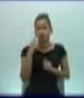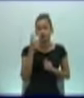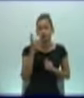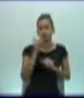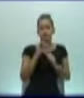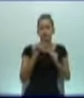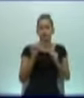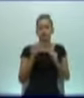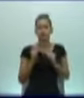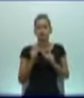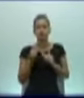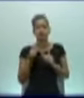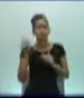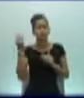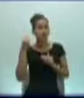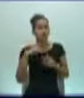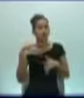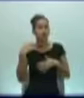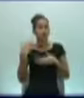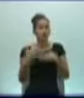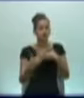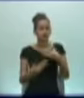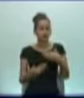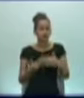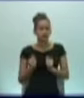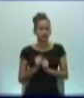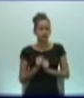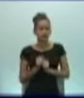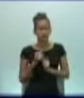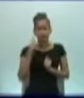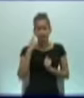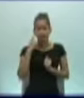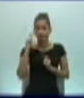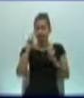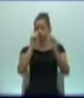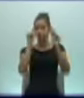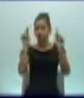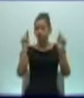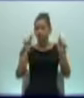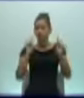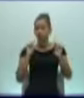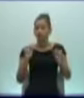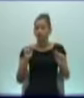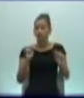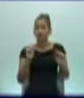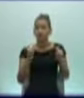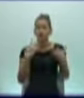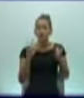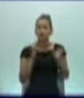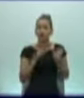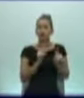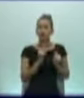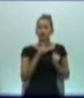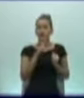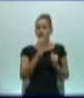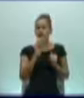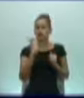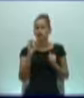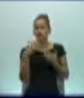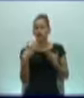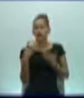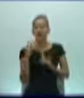seguir. ¿Qué parte es 100 de 400? Como ustedes saben, se plantea así de esta